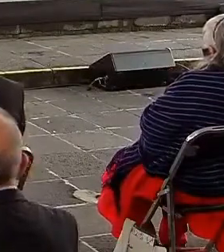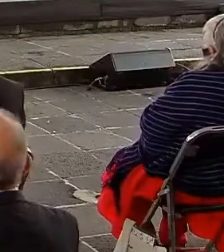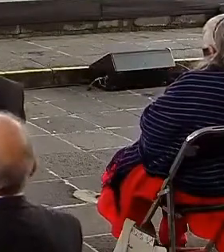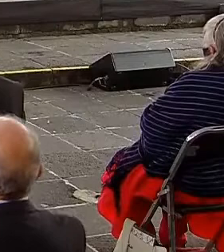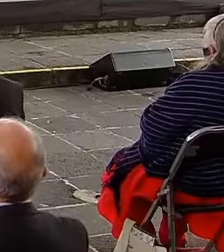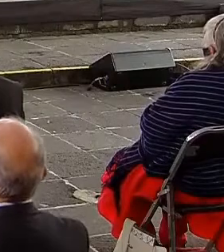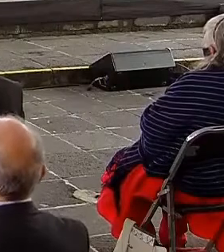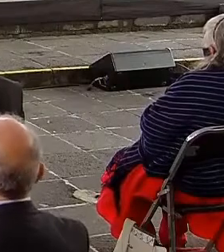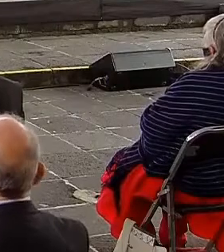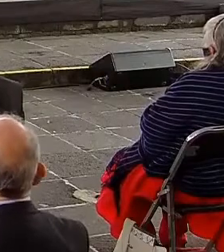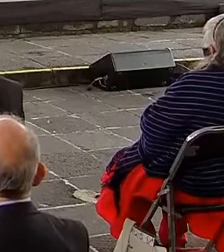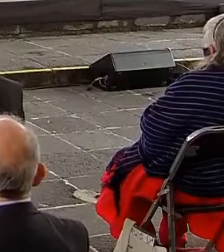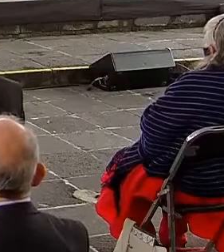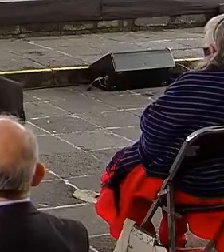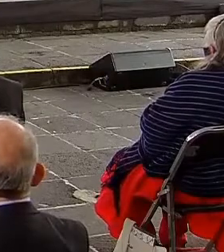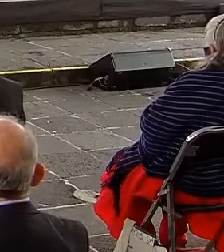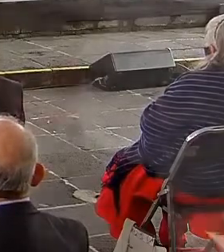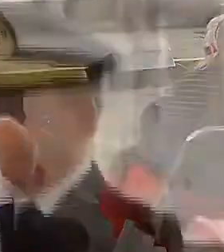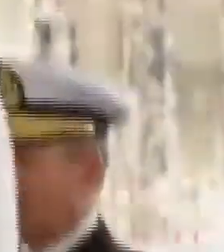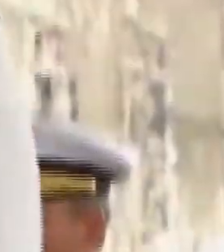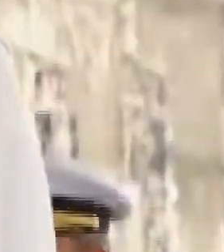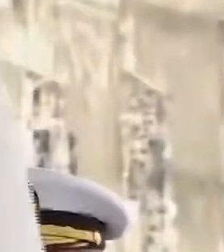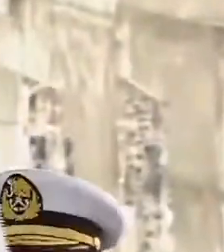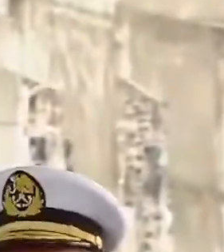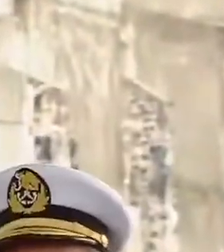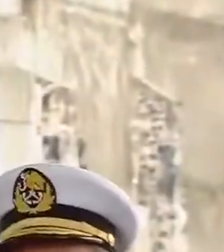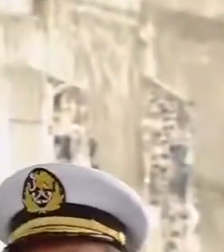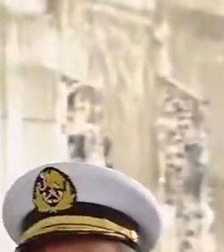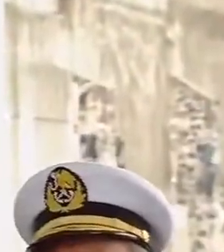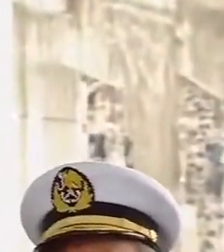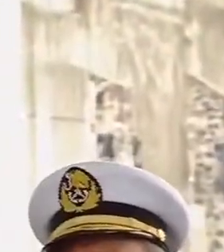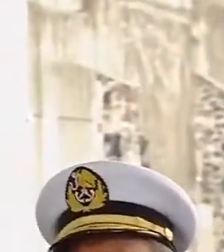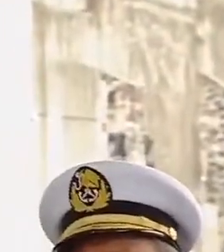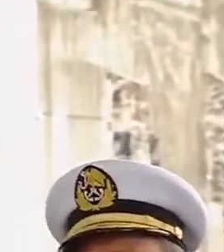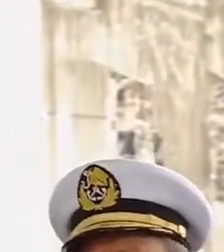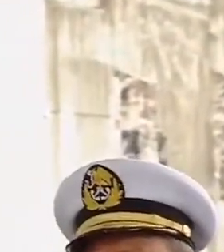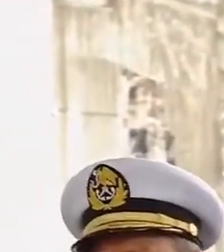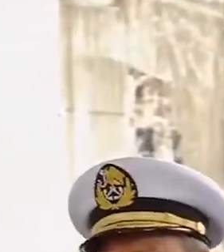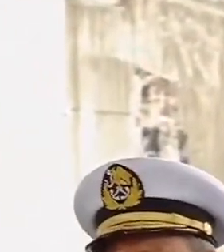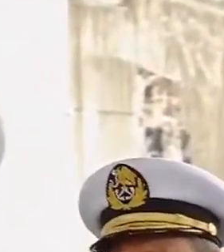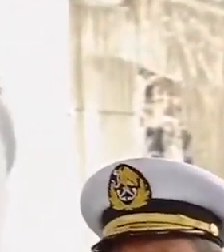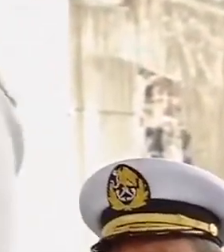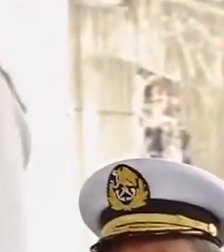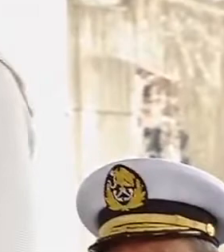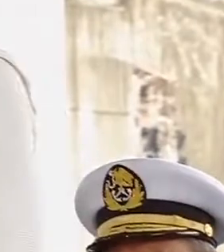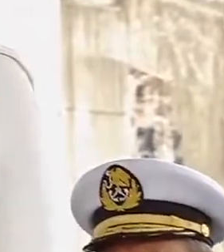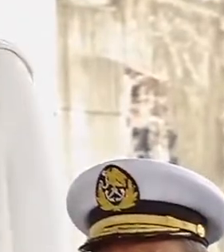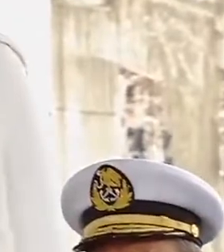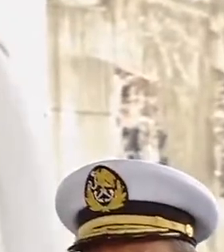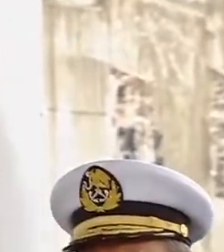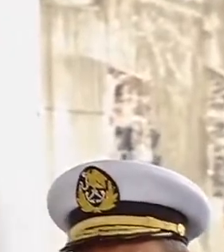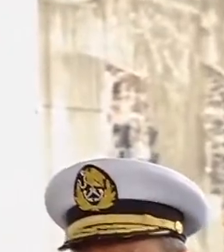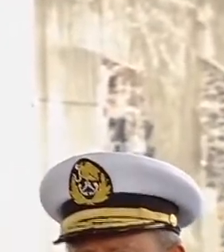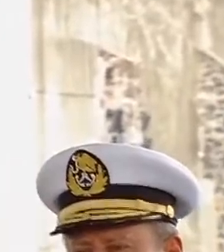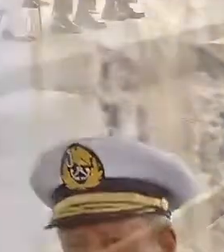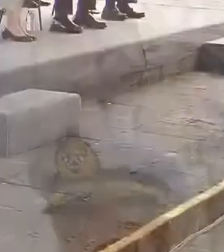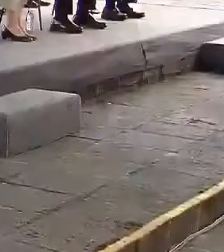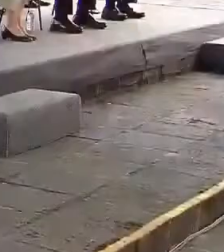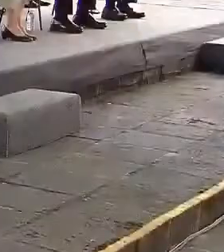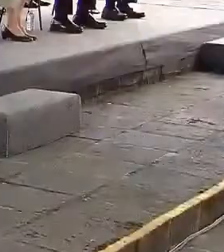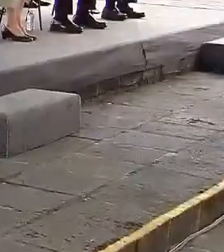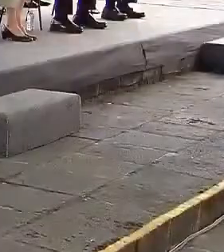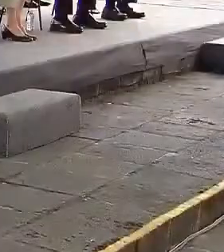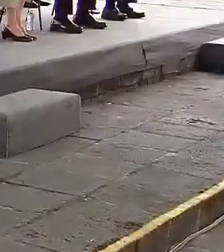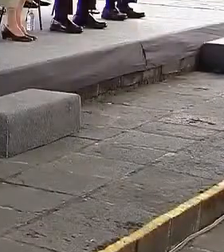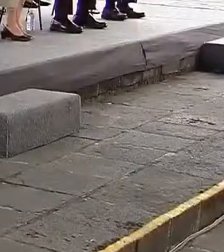Doctora Beatriz Gutiérrez Müller, esposa del presidente constitucional de los Estados Unidos mexicanos.